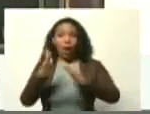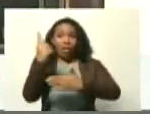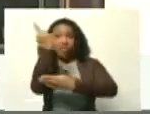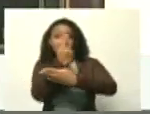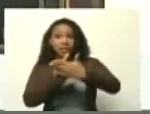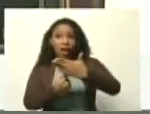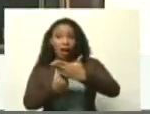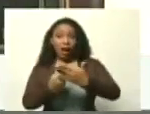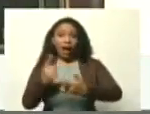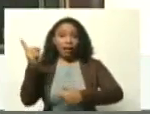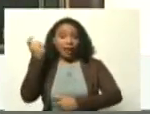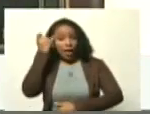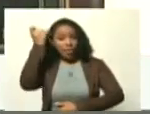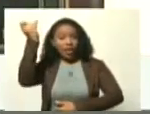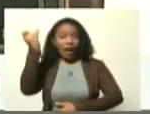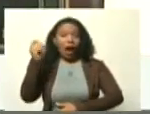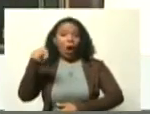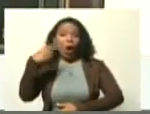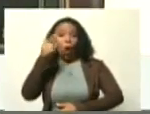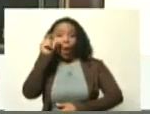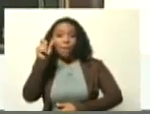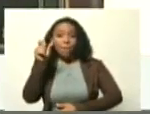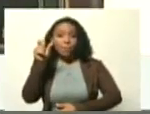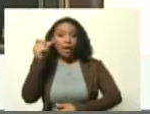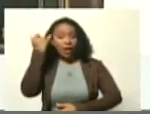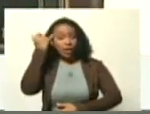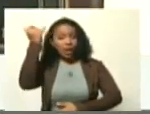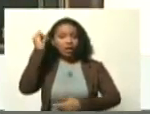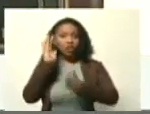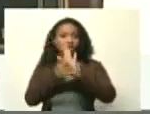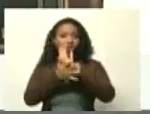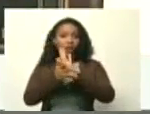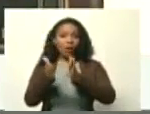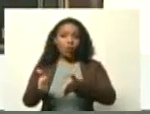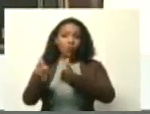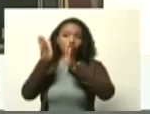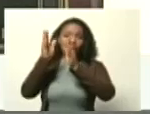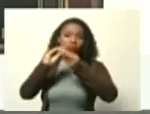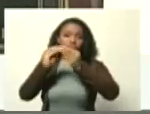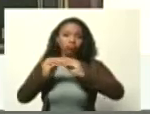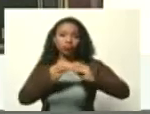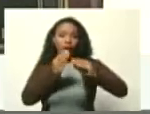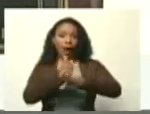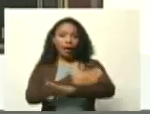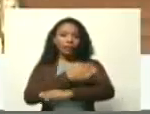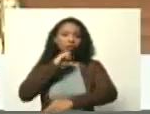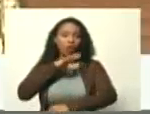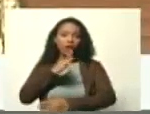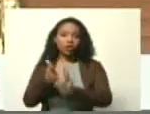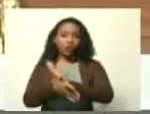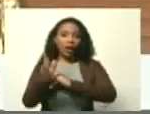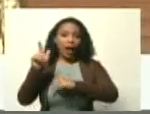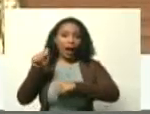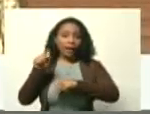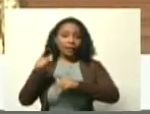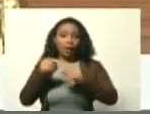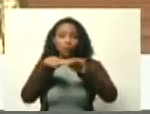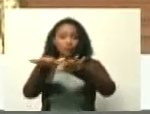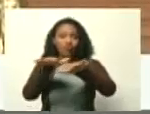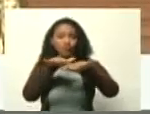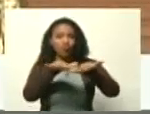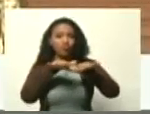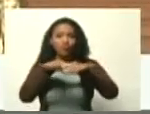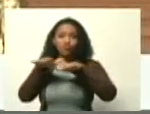por Carlos Raúl Villanueva. Realmente es un lujo esta escuela, que además ha sido refaccionada,